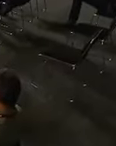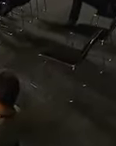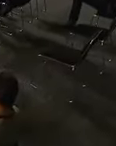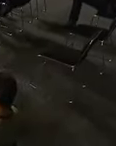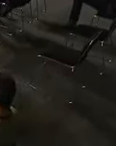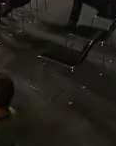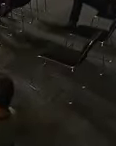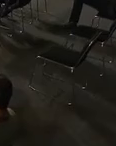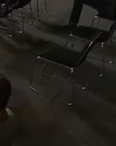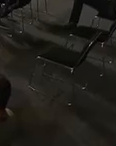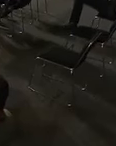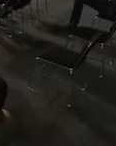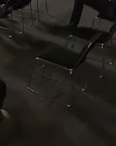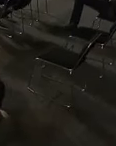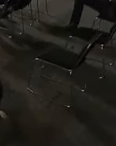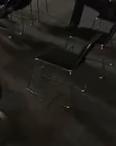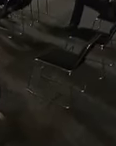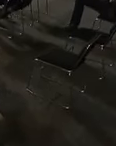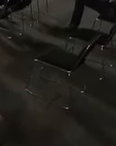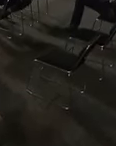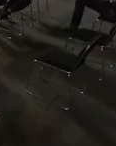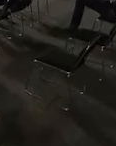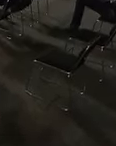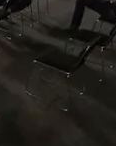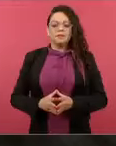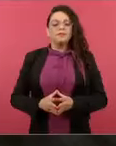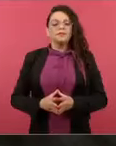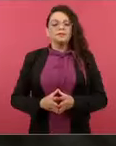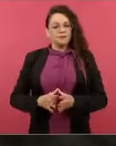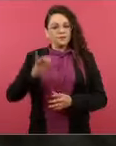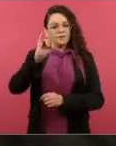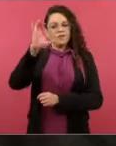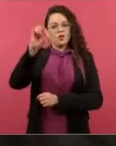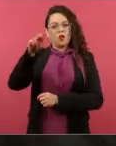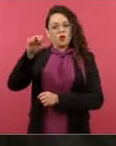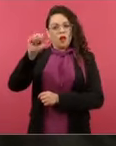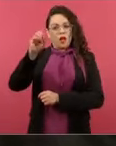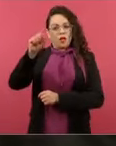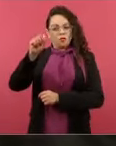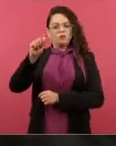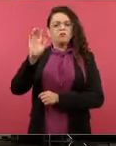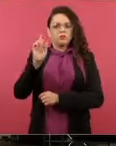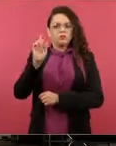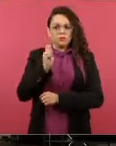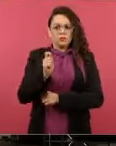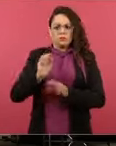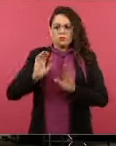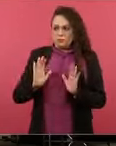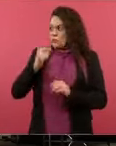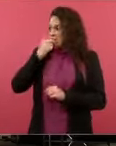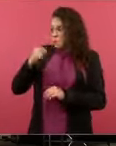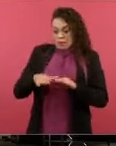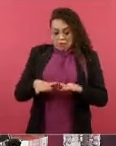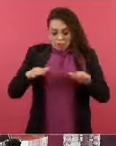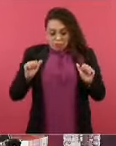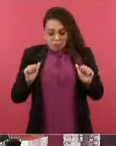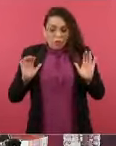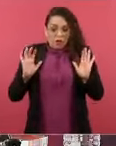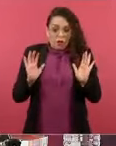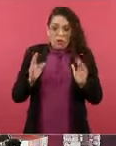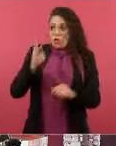Perdón, lo de CONAUDI solo porque a veces ya la pregunta es, pues la abstención es abstenerse, no es, eso fue lo que dijeron. Entonces son esos